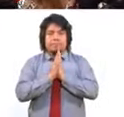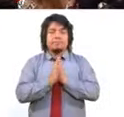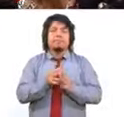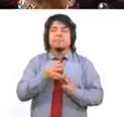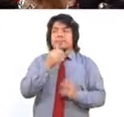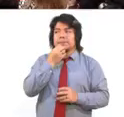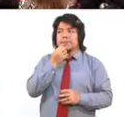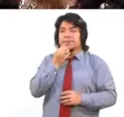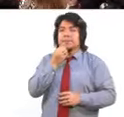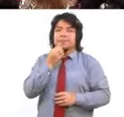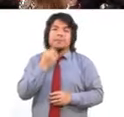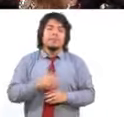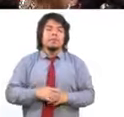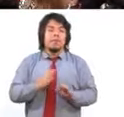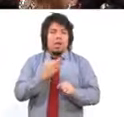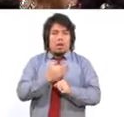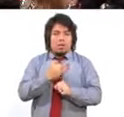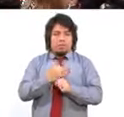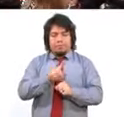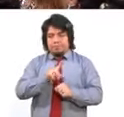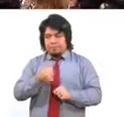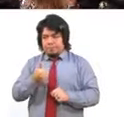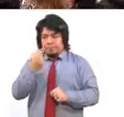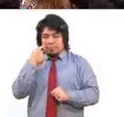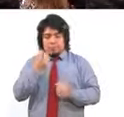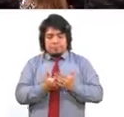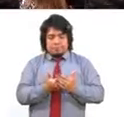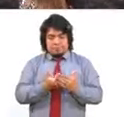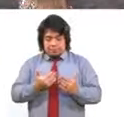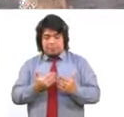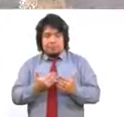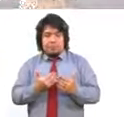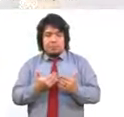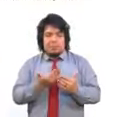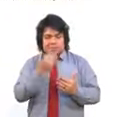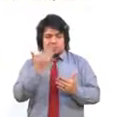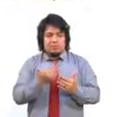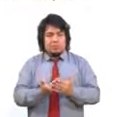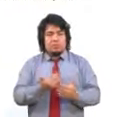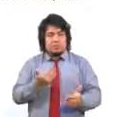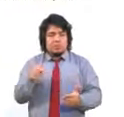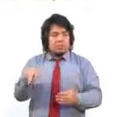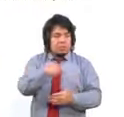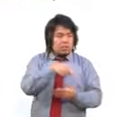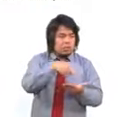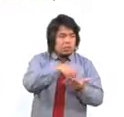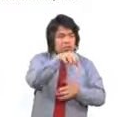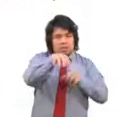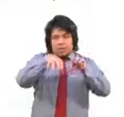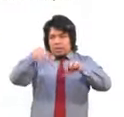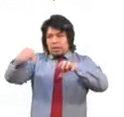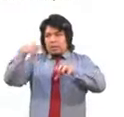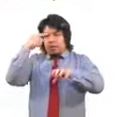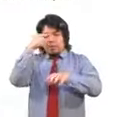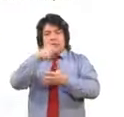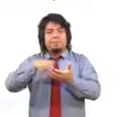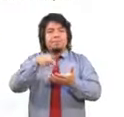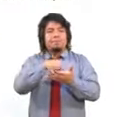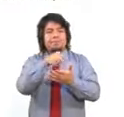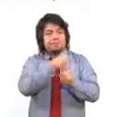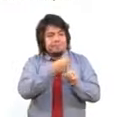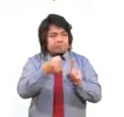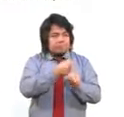cuanto a todo el trabajo en materia de prevención a través de nuestras unidades territoriales de atención a la violencia,